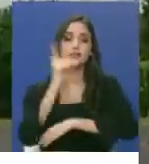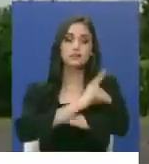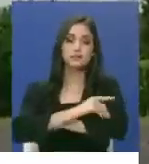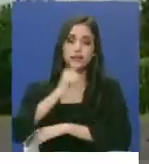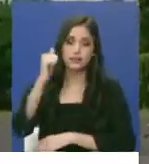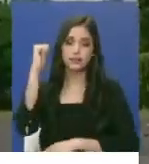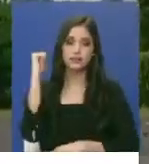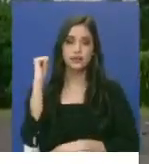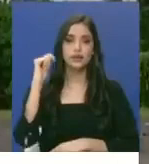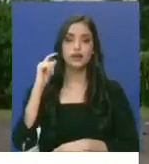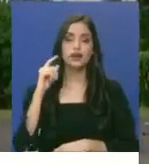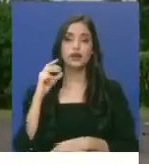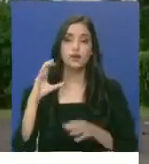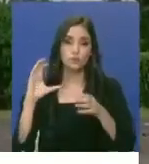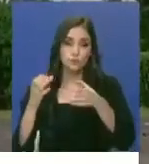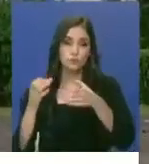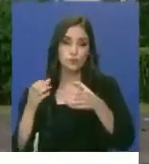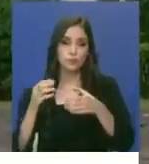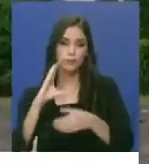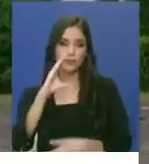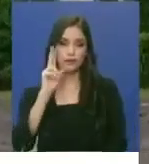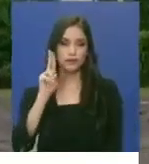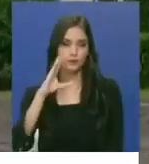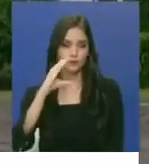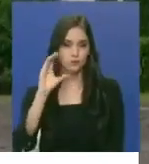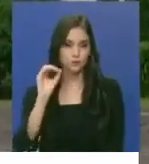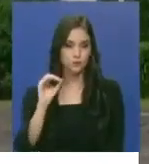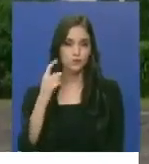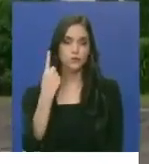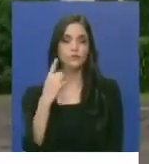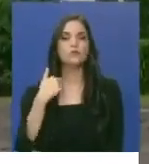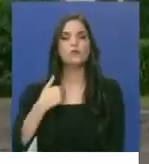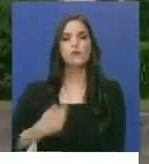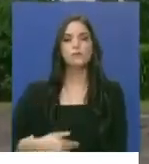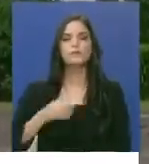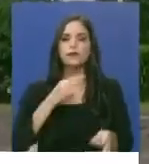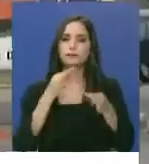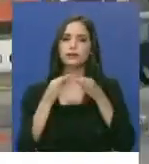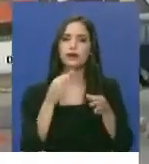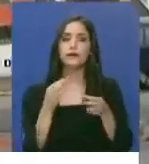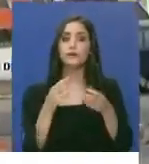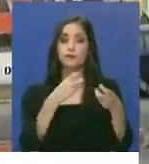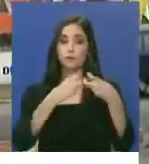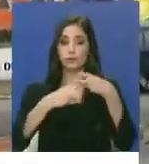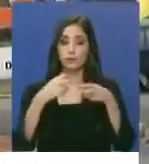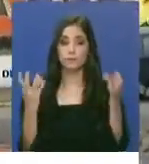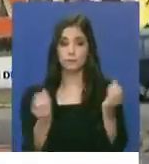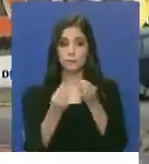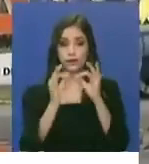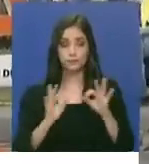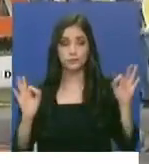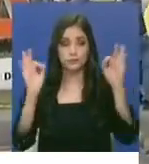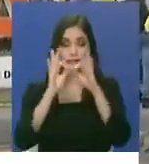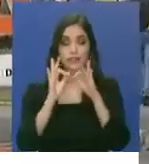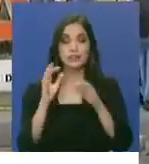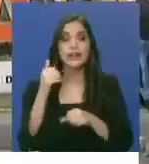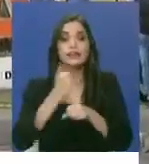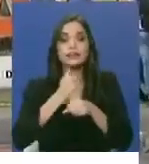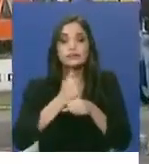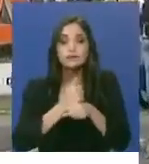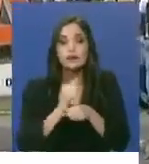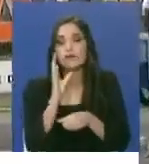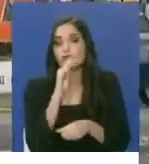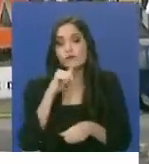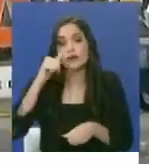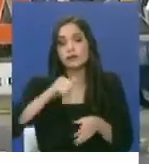principales dirigentes de Cuco comentaba que la generación de empleo es una de las cosas más importantes. Retomo comunicación contigo, Rolando, ¿me escuchas?